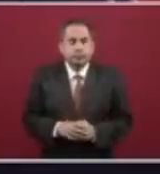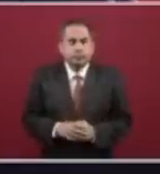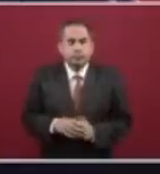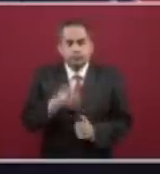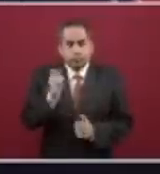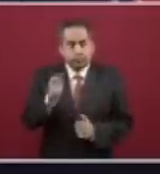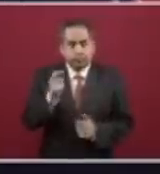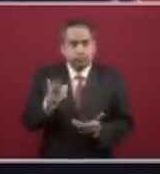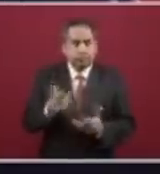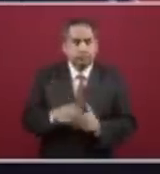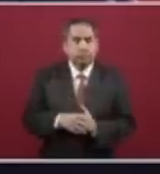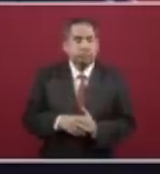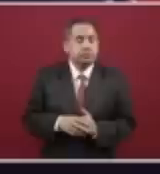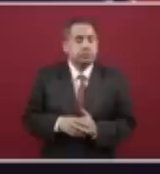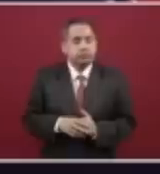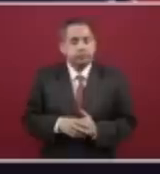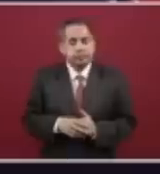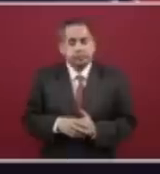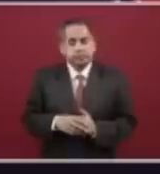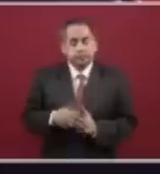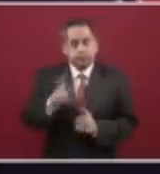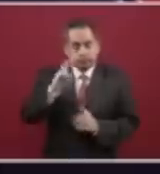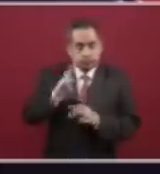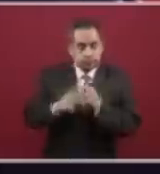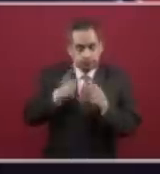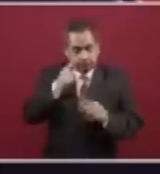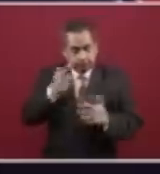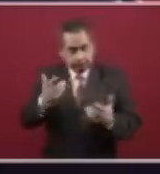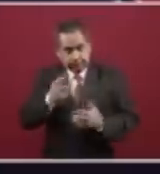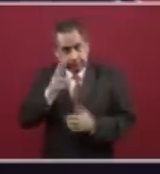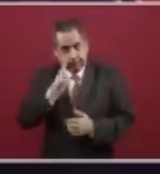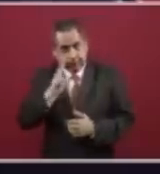es llevar a la práctica